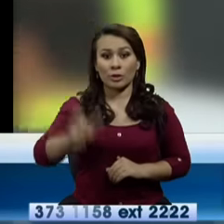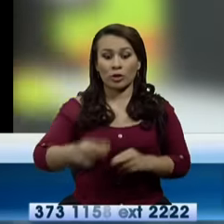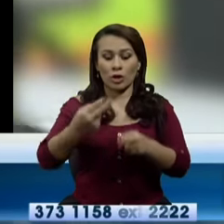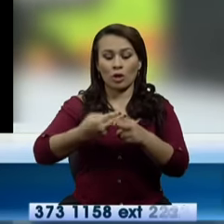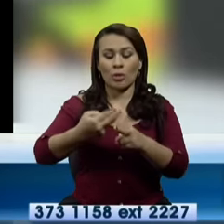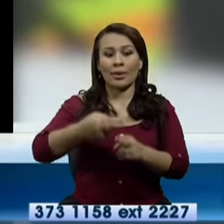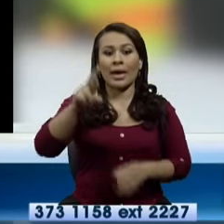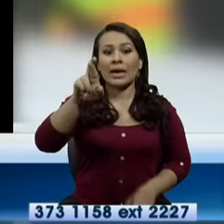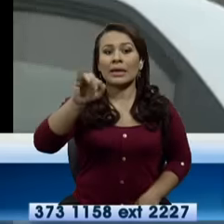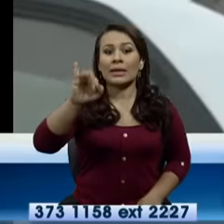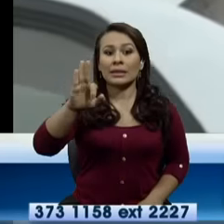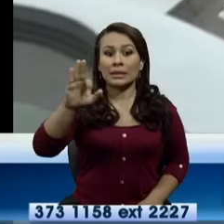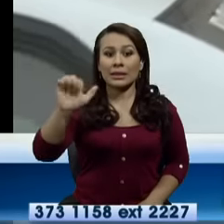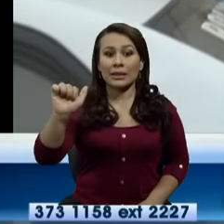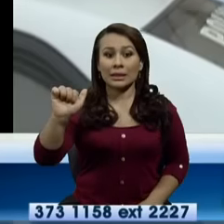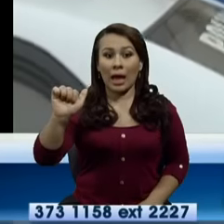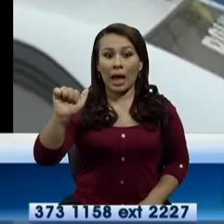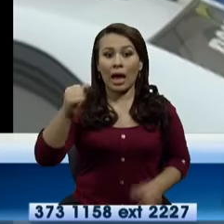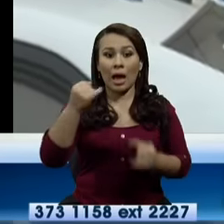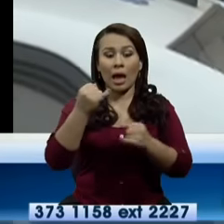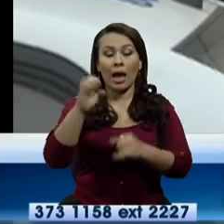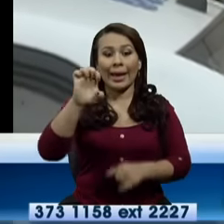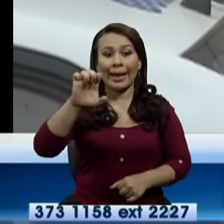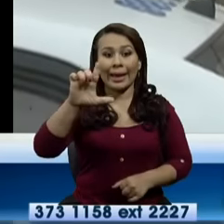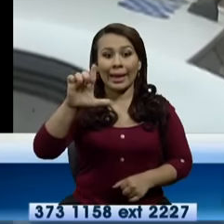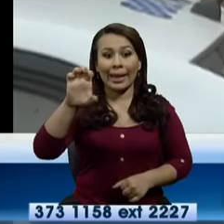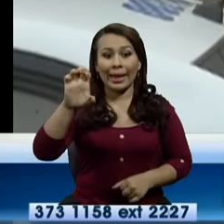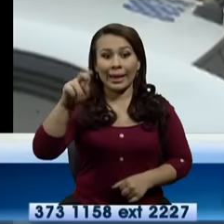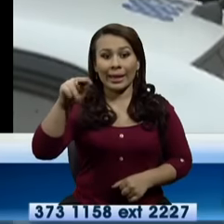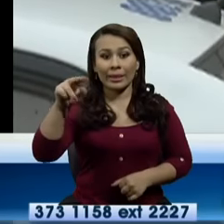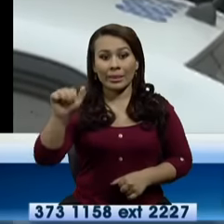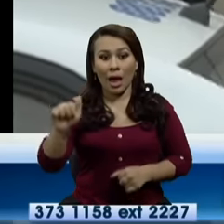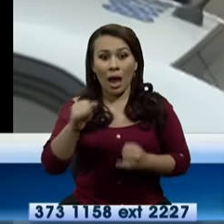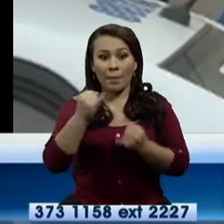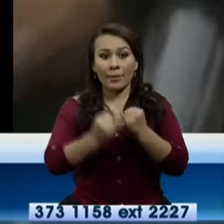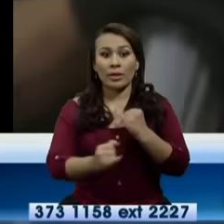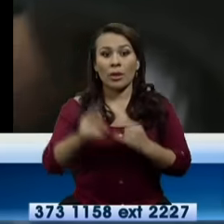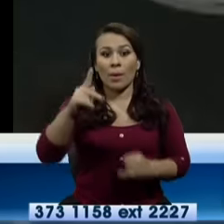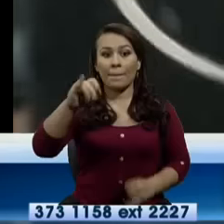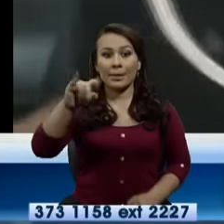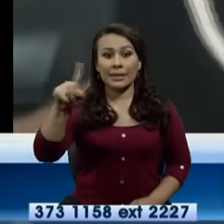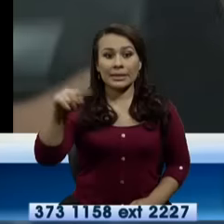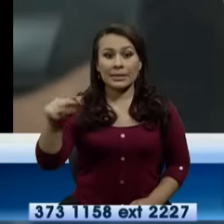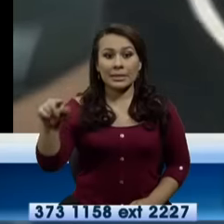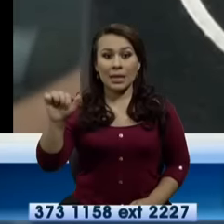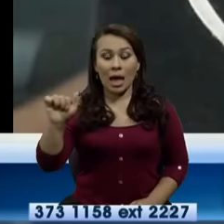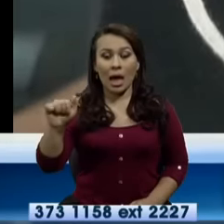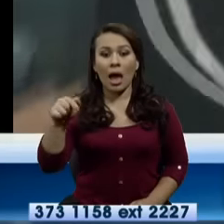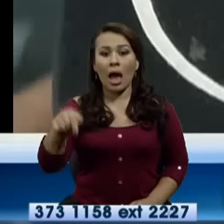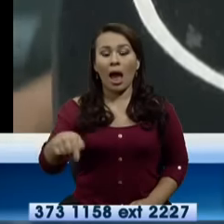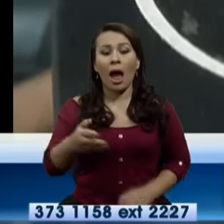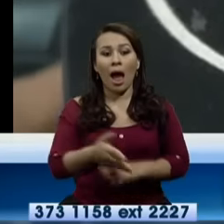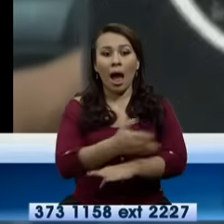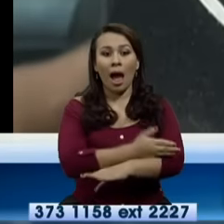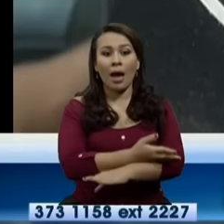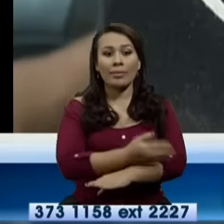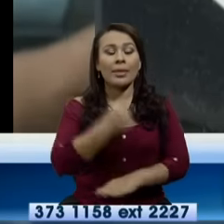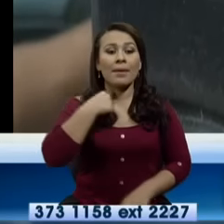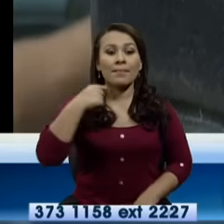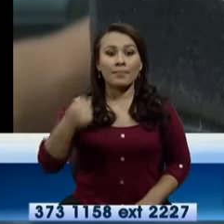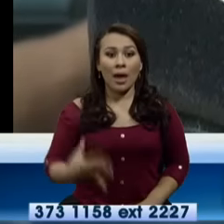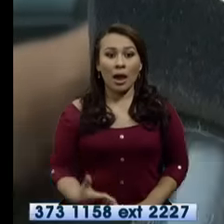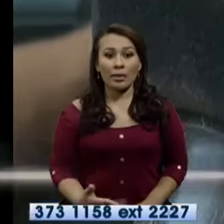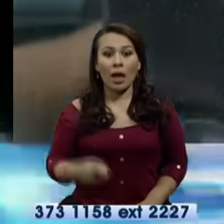Elena pisa quien ha sido reportada como desaparecida en el cantón Salitre ciudana se la encontró en el hospital de